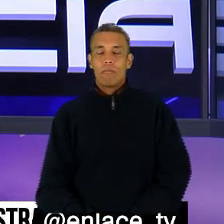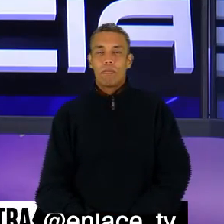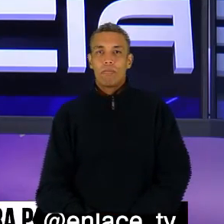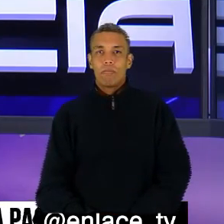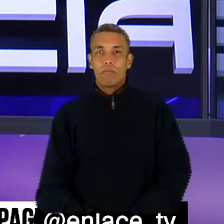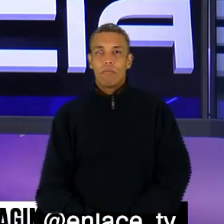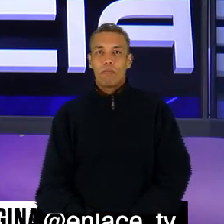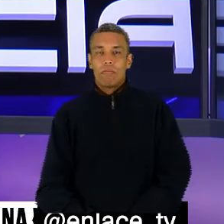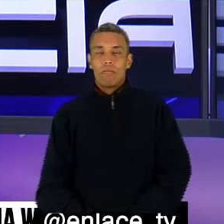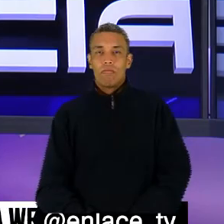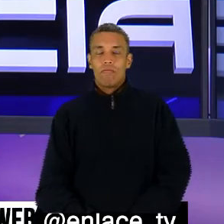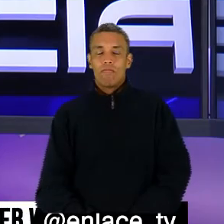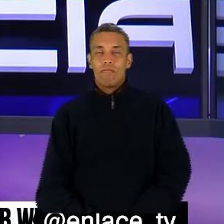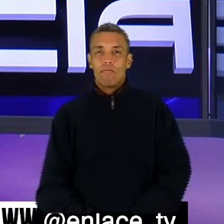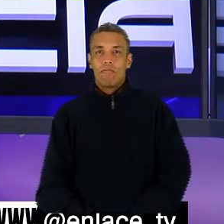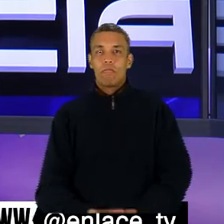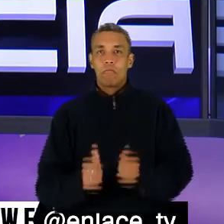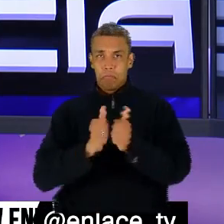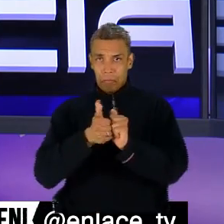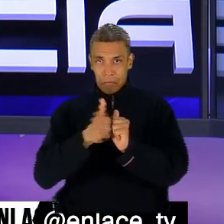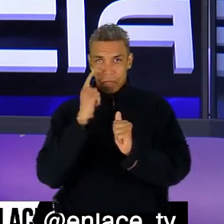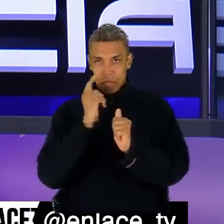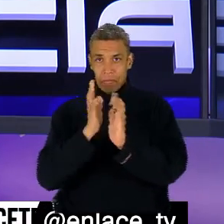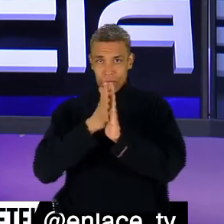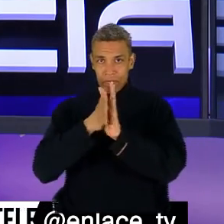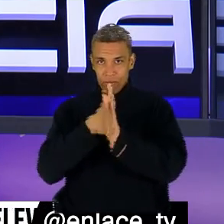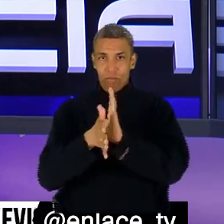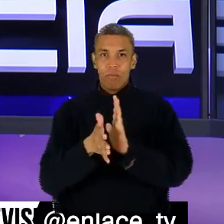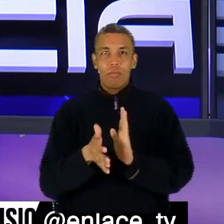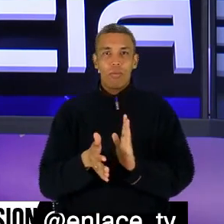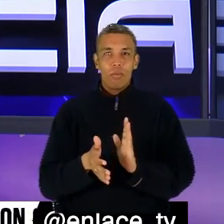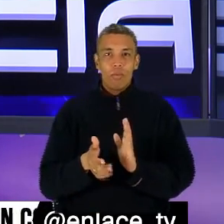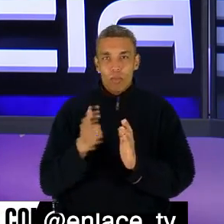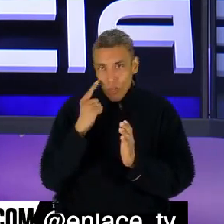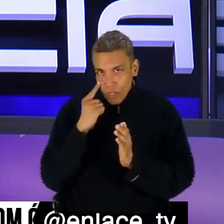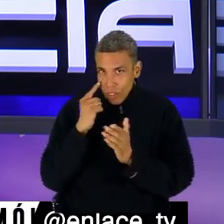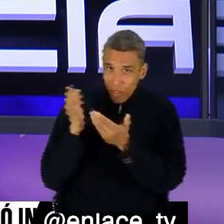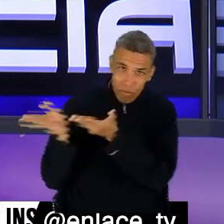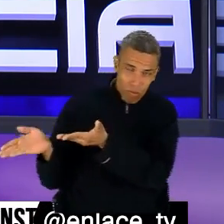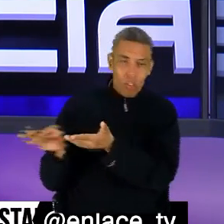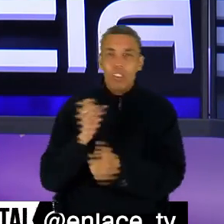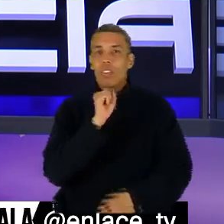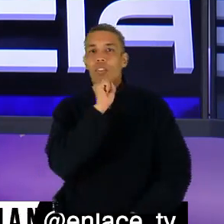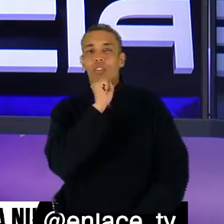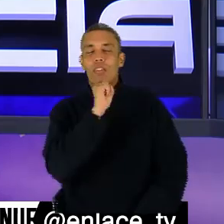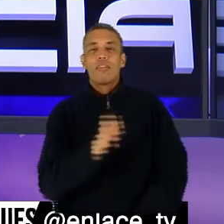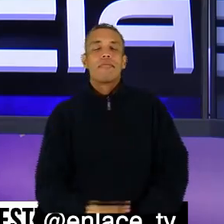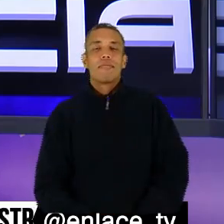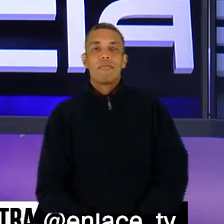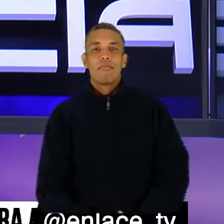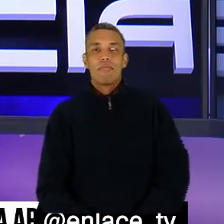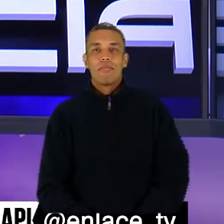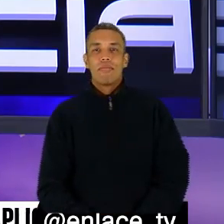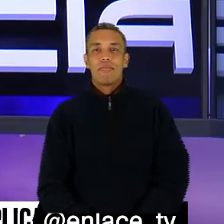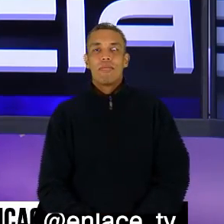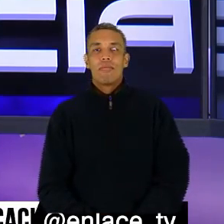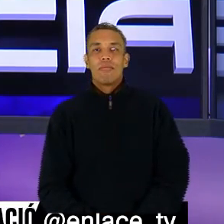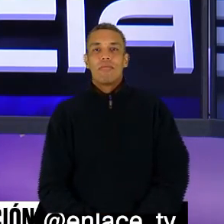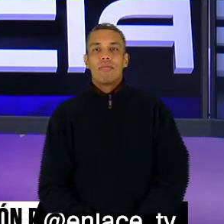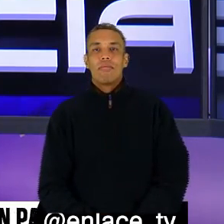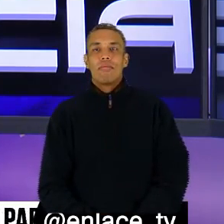Y llegó el momento de continuar con información deportiva. Ya tenemos en este momento listo a Luis Alfonso El Pocho